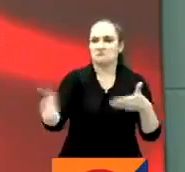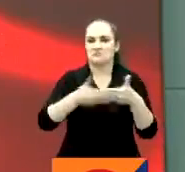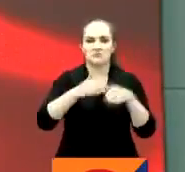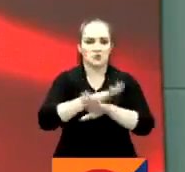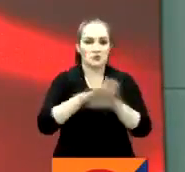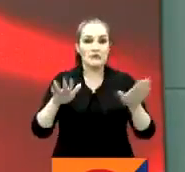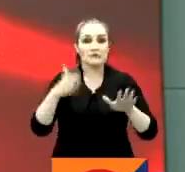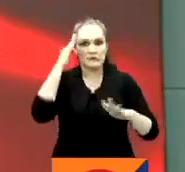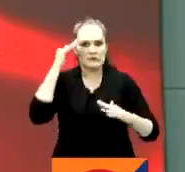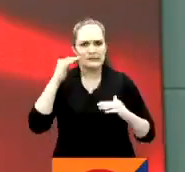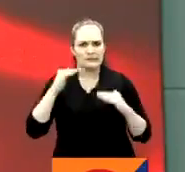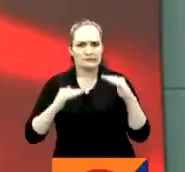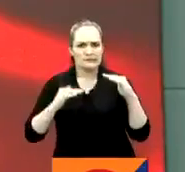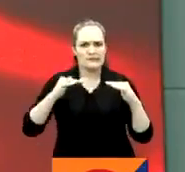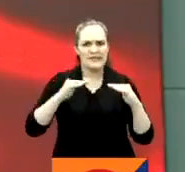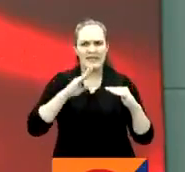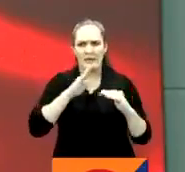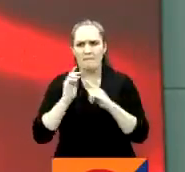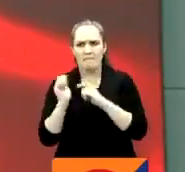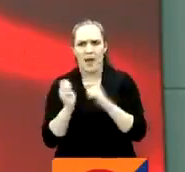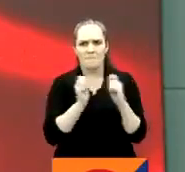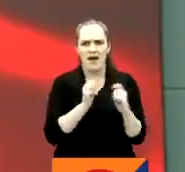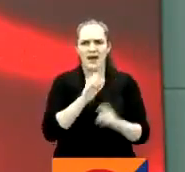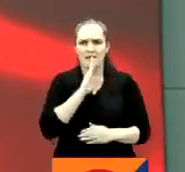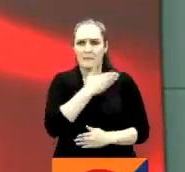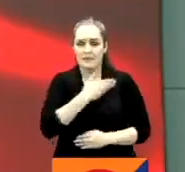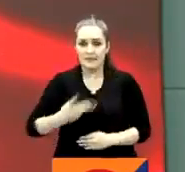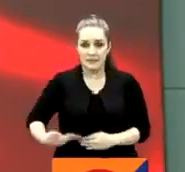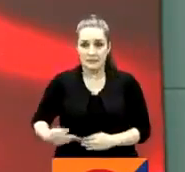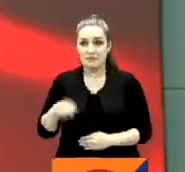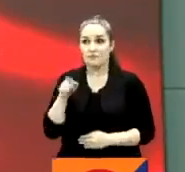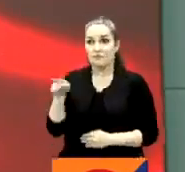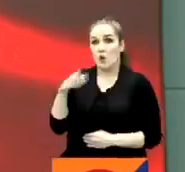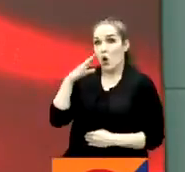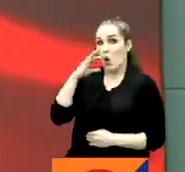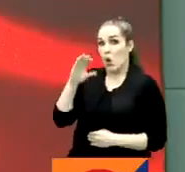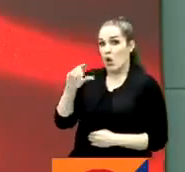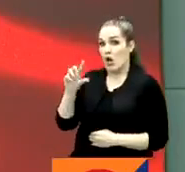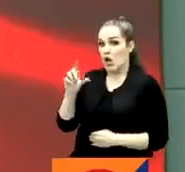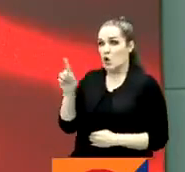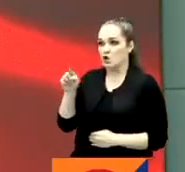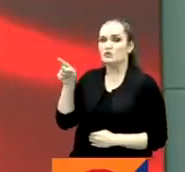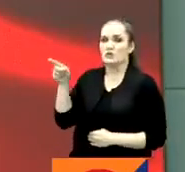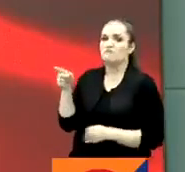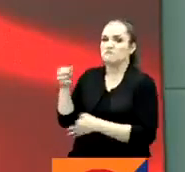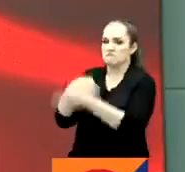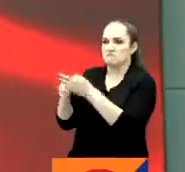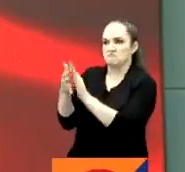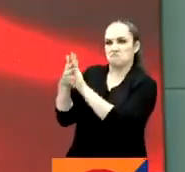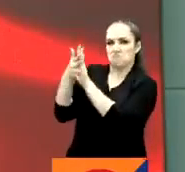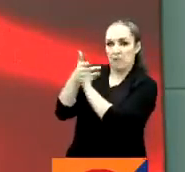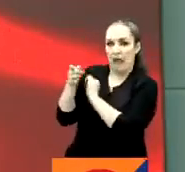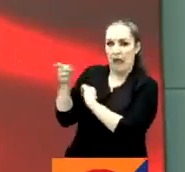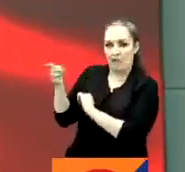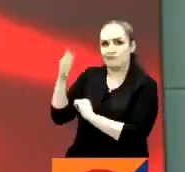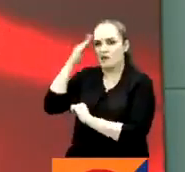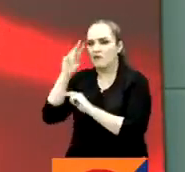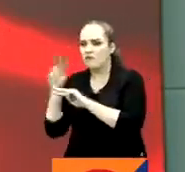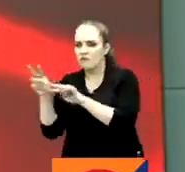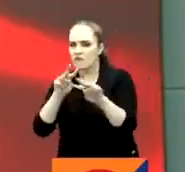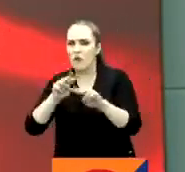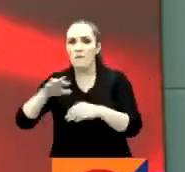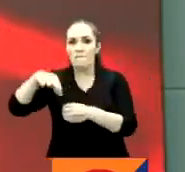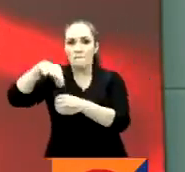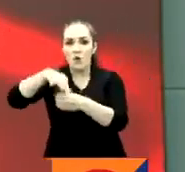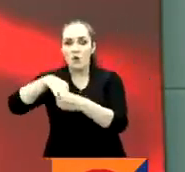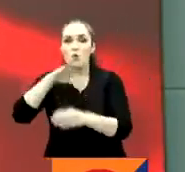de su historia. Nuestro corresponsal en Lima, Carlos Álvarez, nos cuenta cómo transcurrió la jornada electoral en la que los peruanos votaron entre el